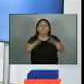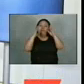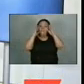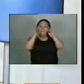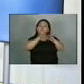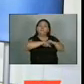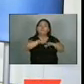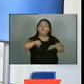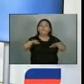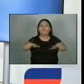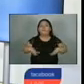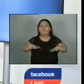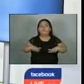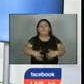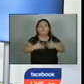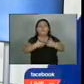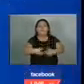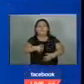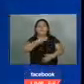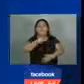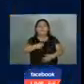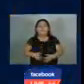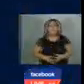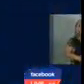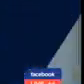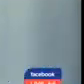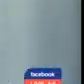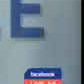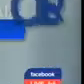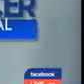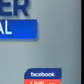Gracias por acompañarme en Acontecer Empresarial.